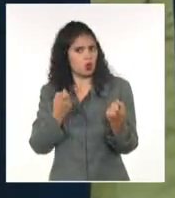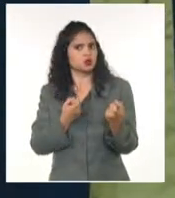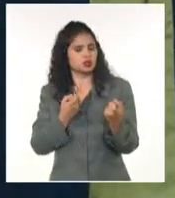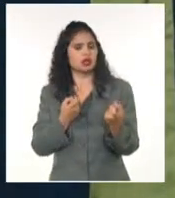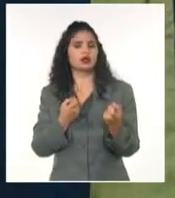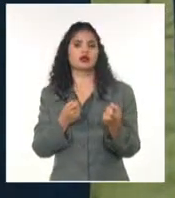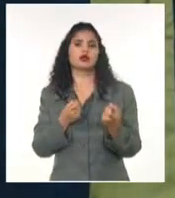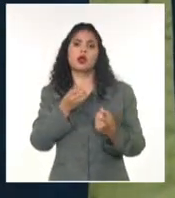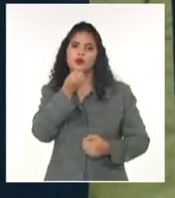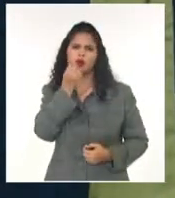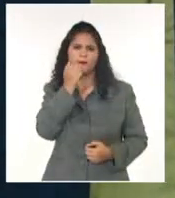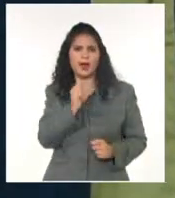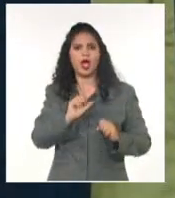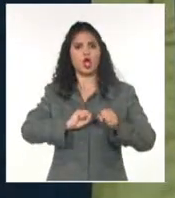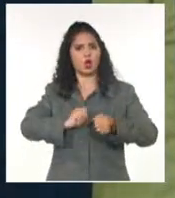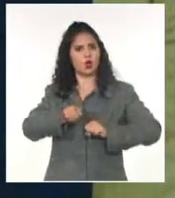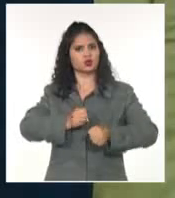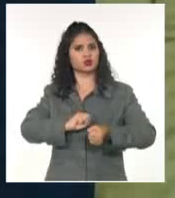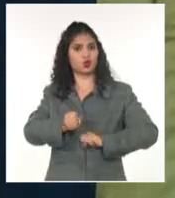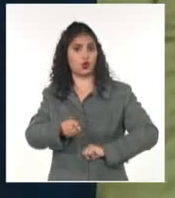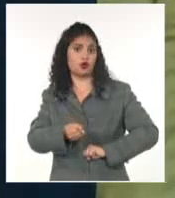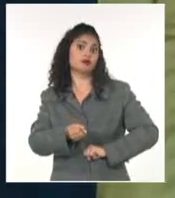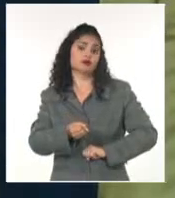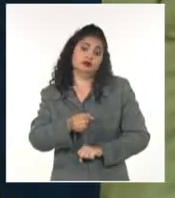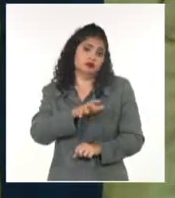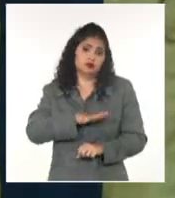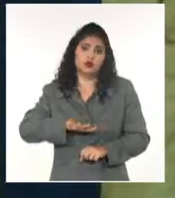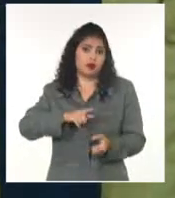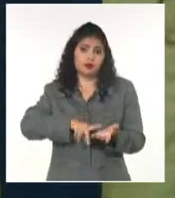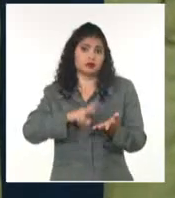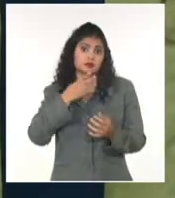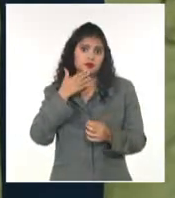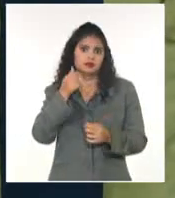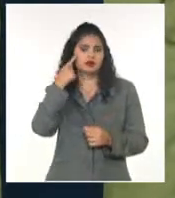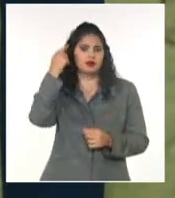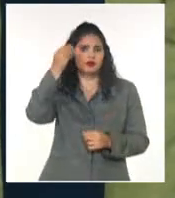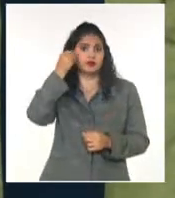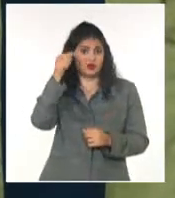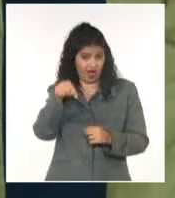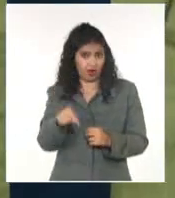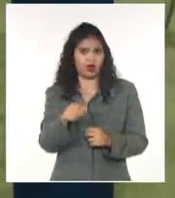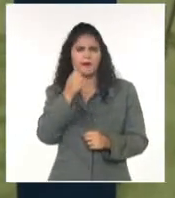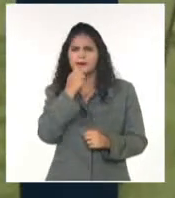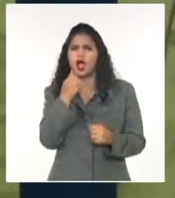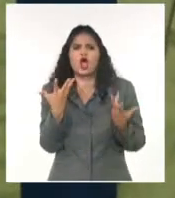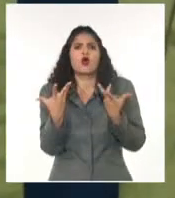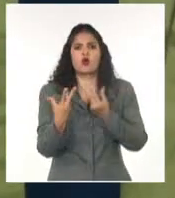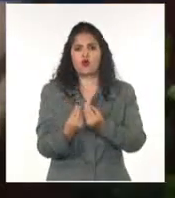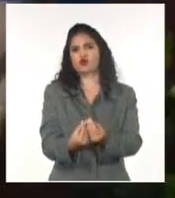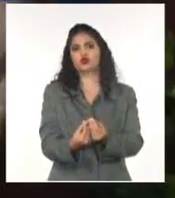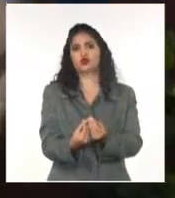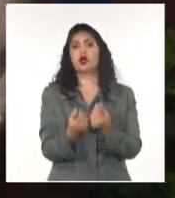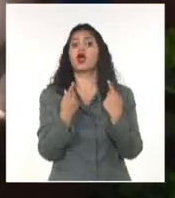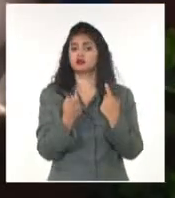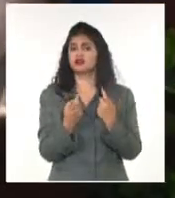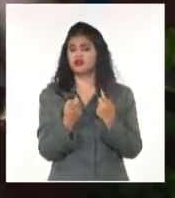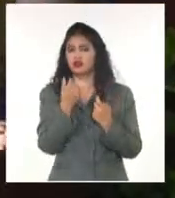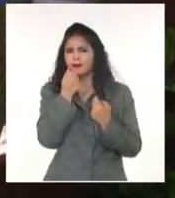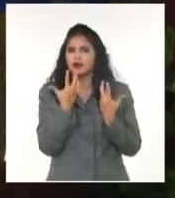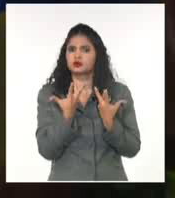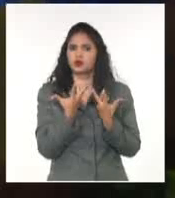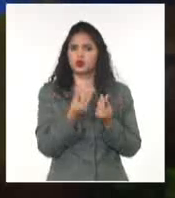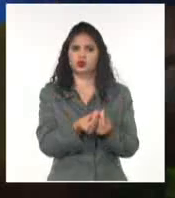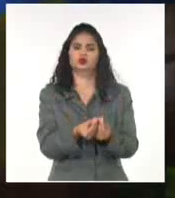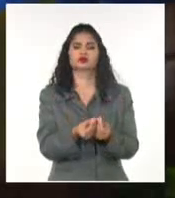los problemas que hemos tenido. Y pienso que en estos momentos tenemos que reforzarnos aún más, tenemos que estar más unidos. En cada una de